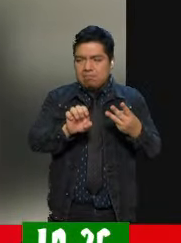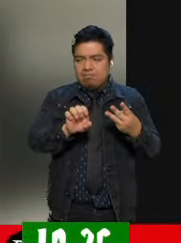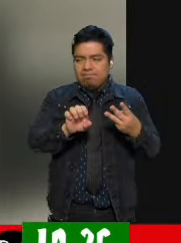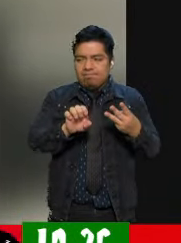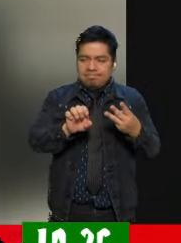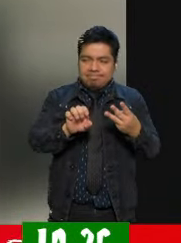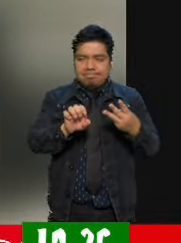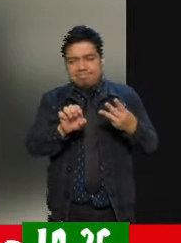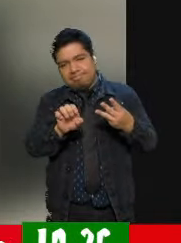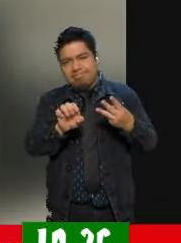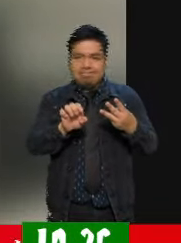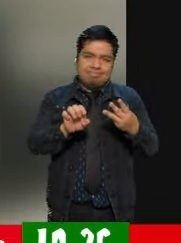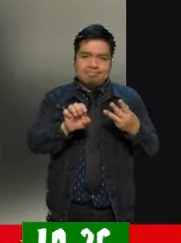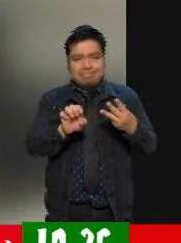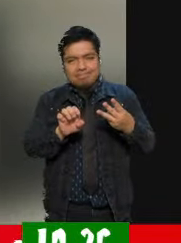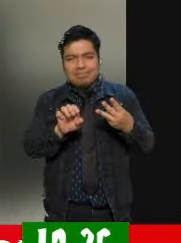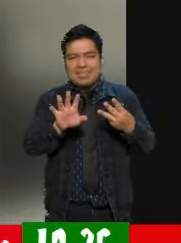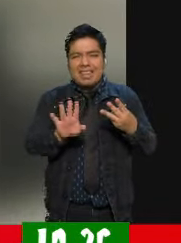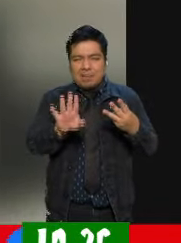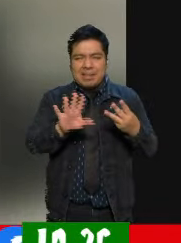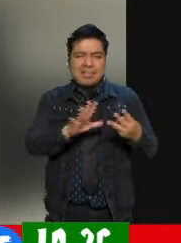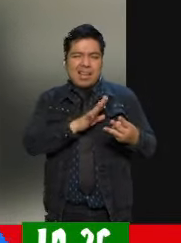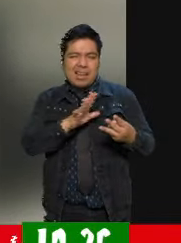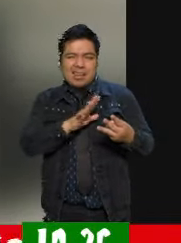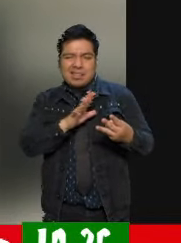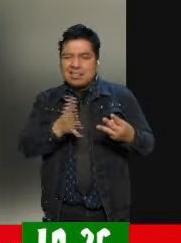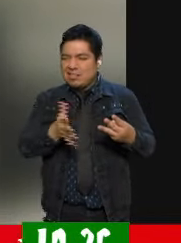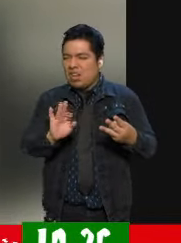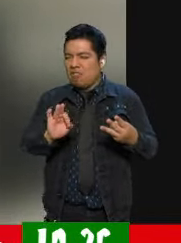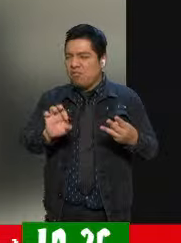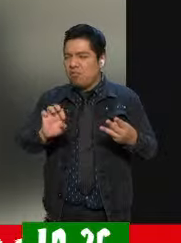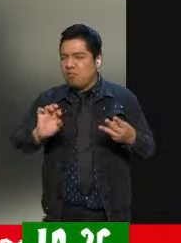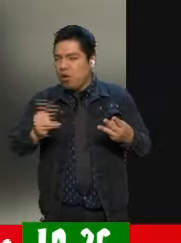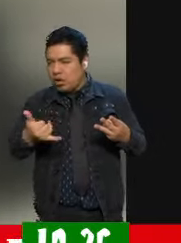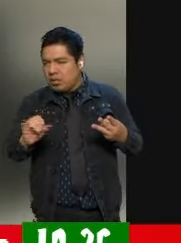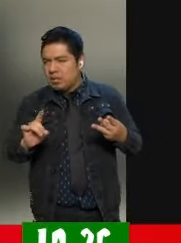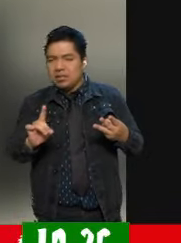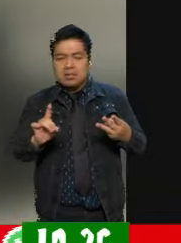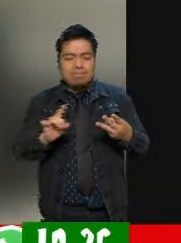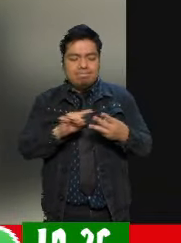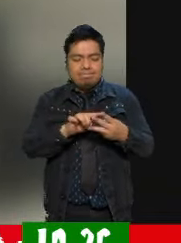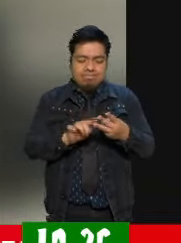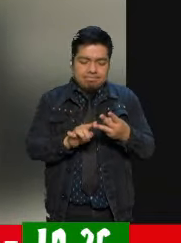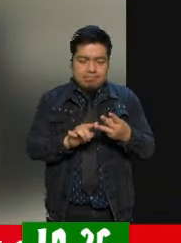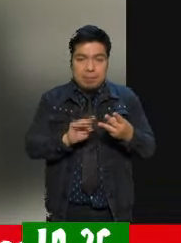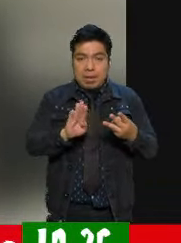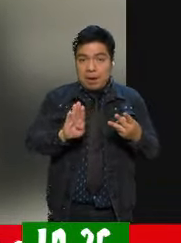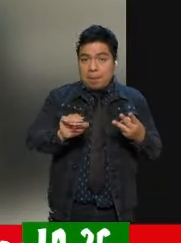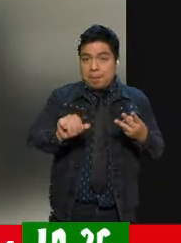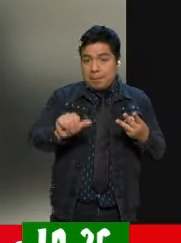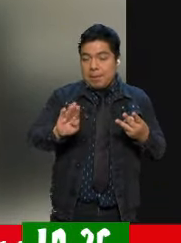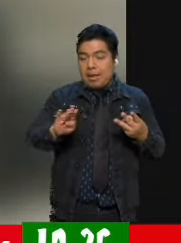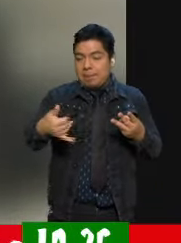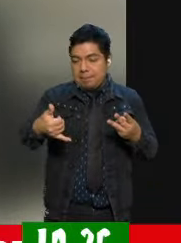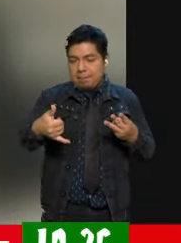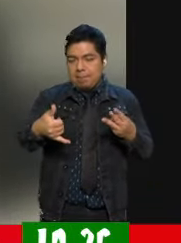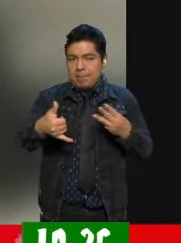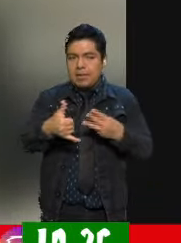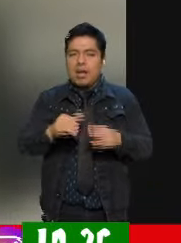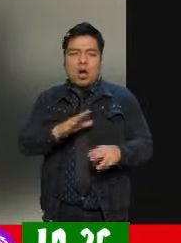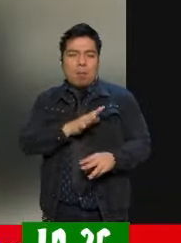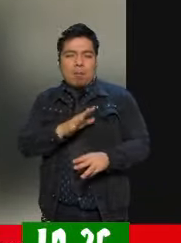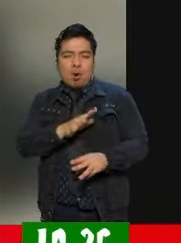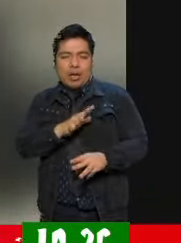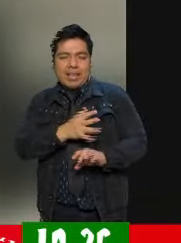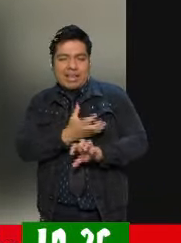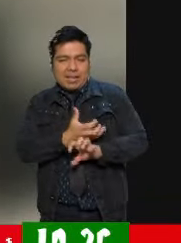bebé a mí me suena. Sí, es que es muy gringo. Freudiano. También bebé. Está terrible, sí. Pero baby es muy gringo. ¿A poco